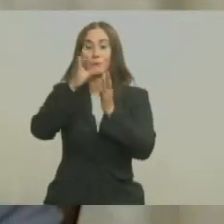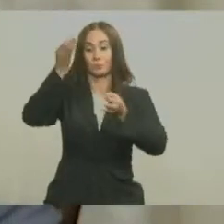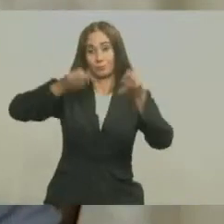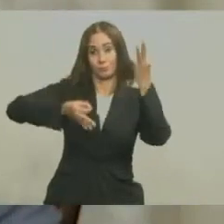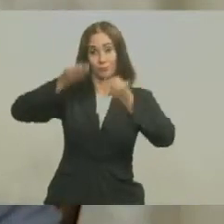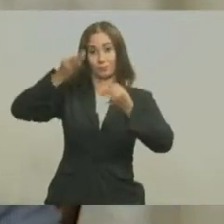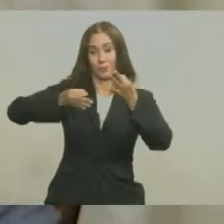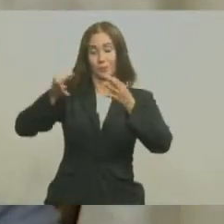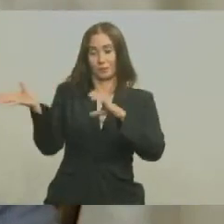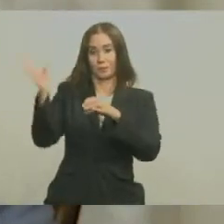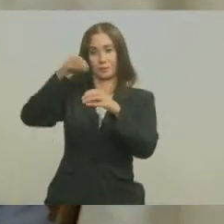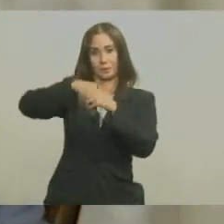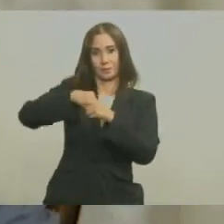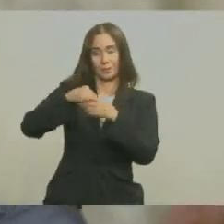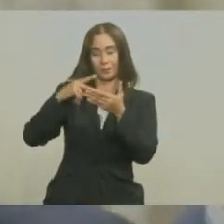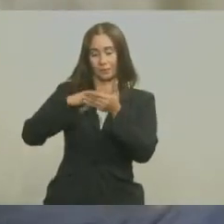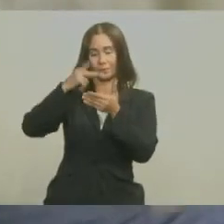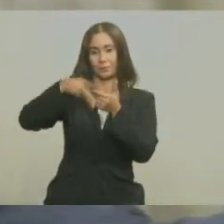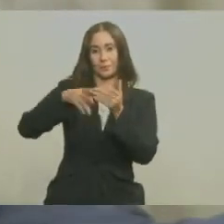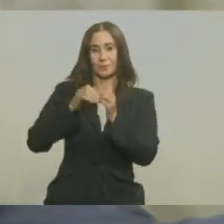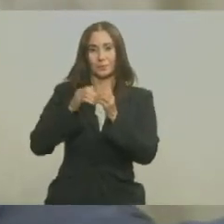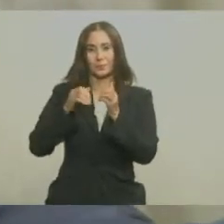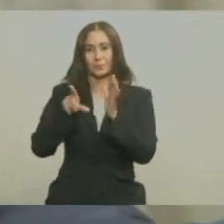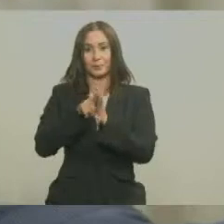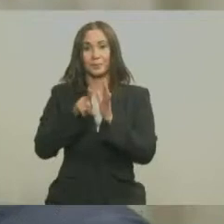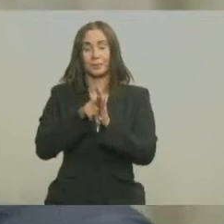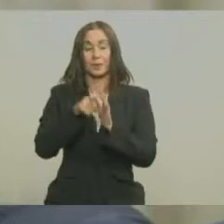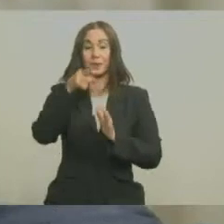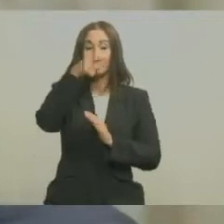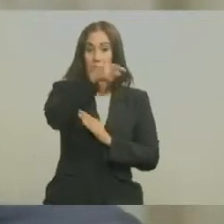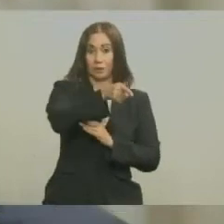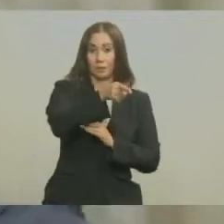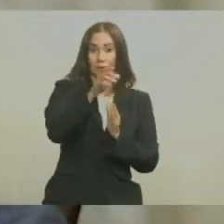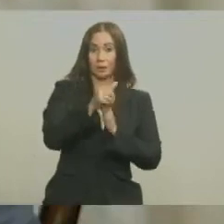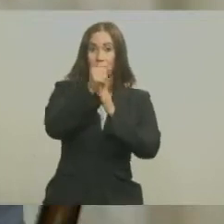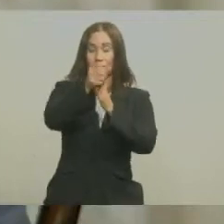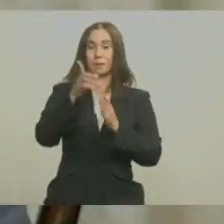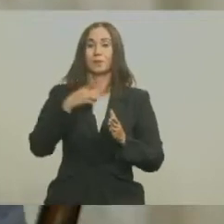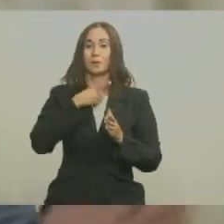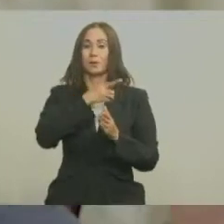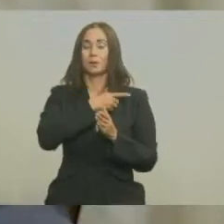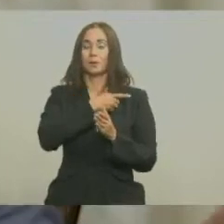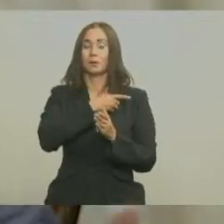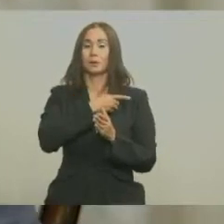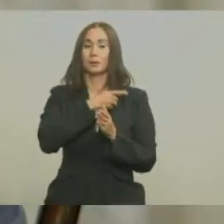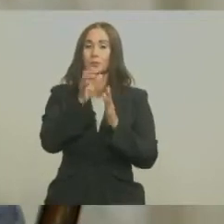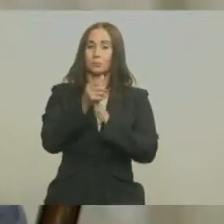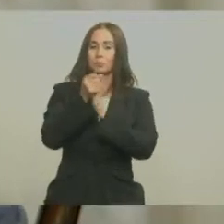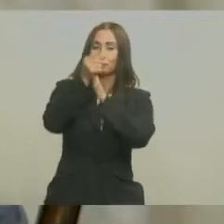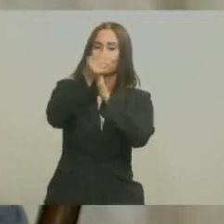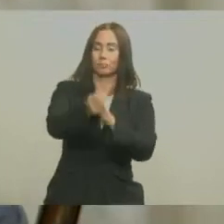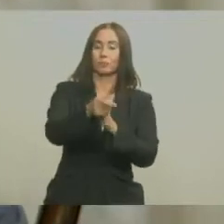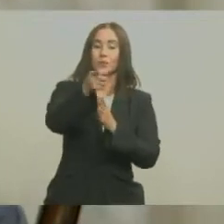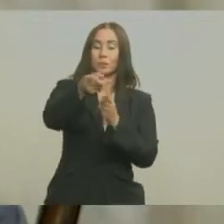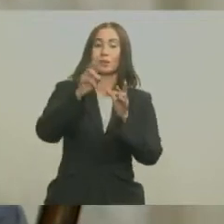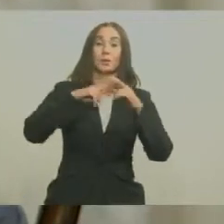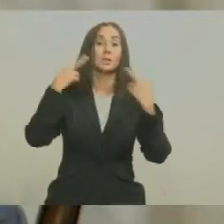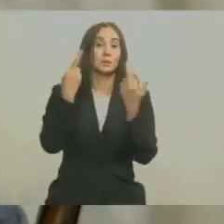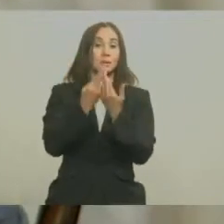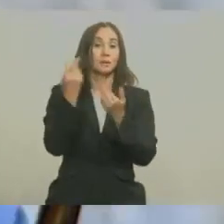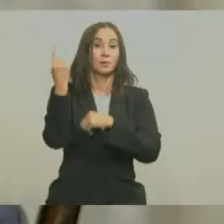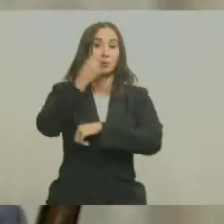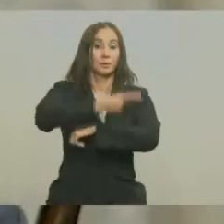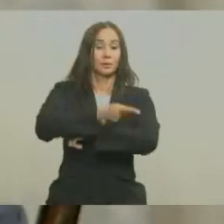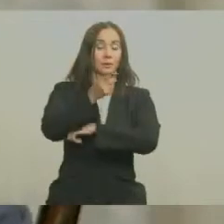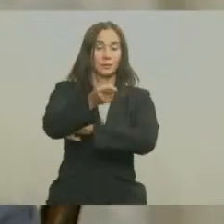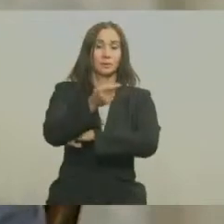Justicia a nuestro proyecto de ley, que el presidente Pacheco lo puede decir porque estuvo presente presidiendo esa reunión ese día de